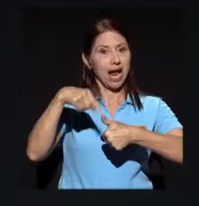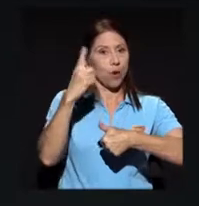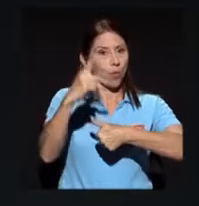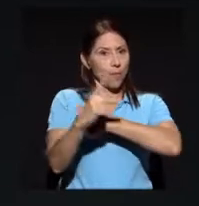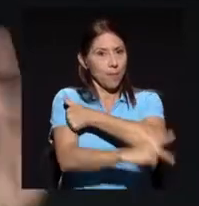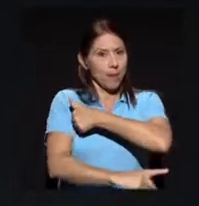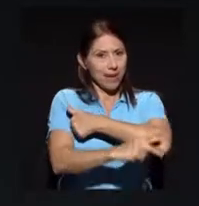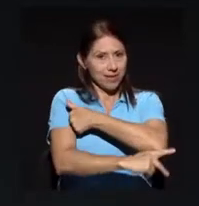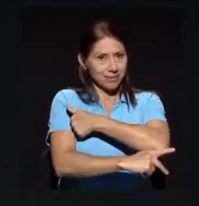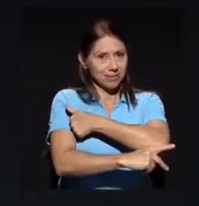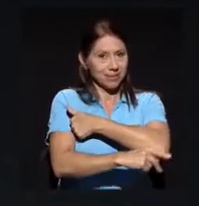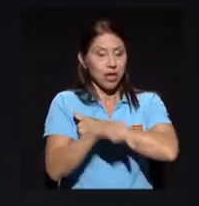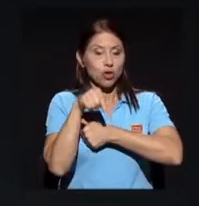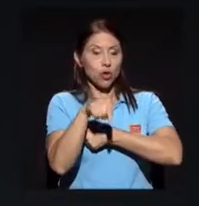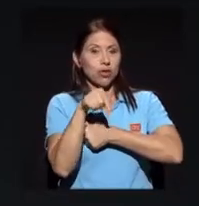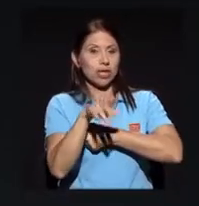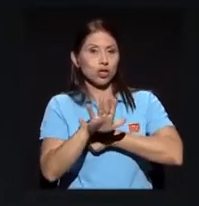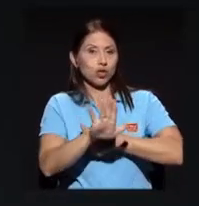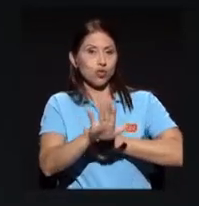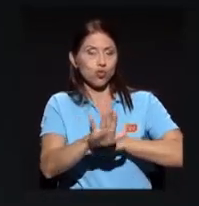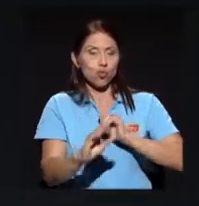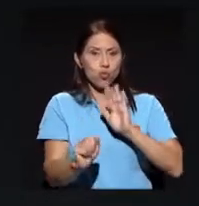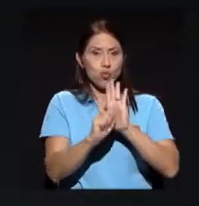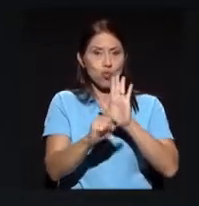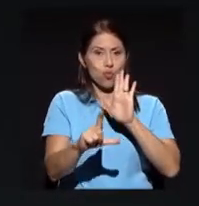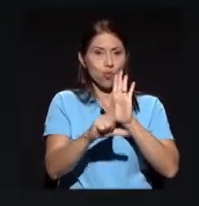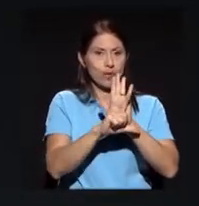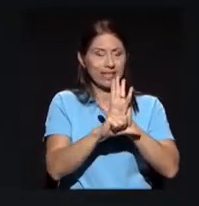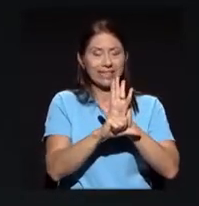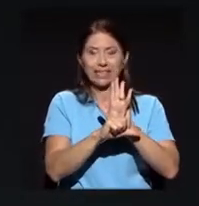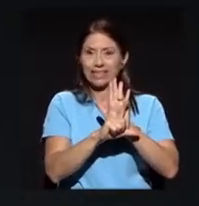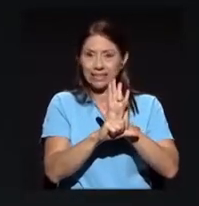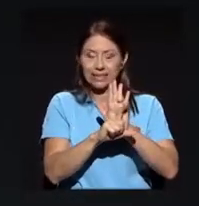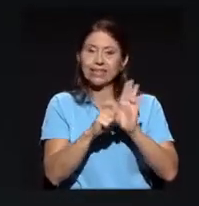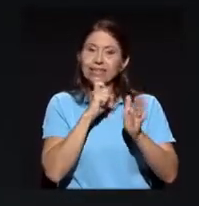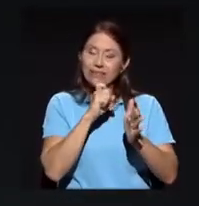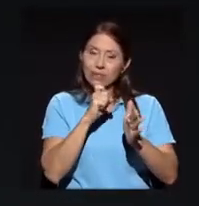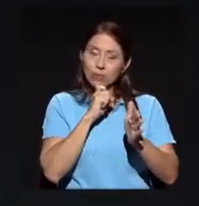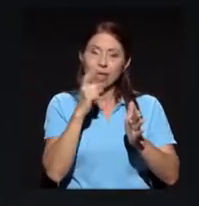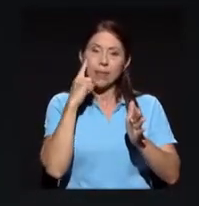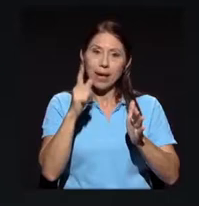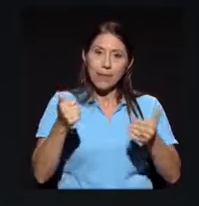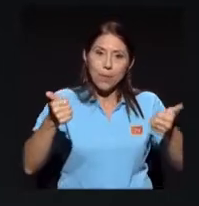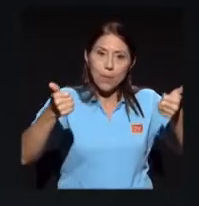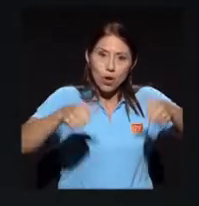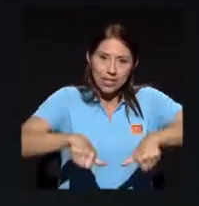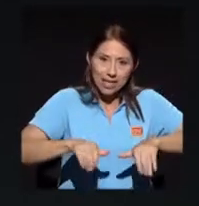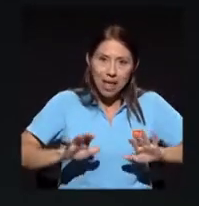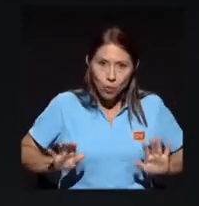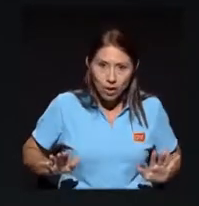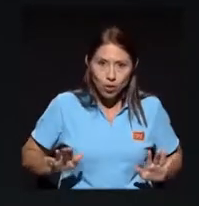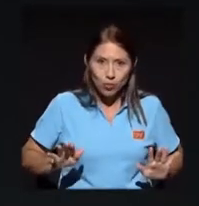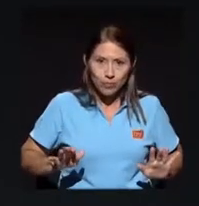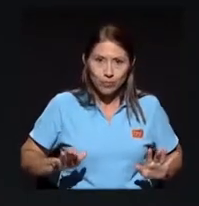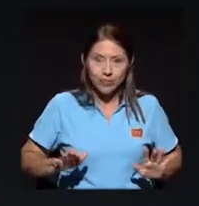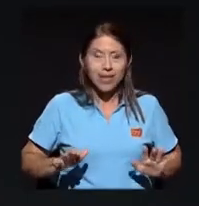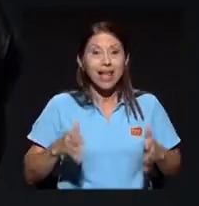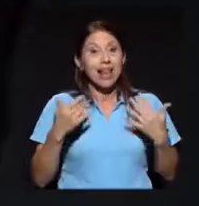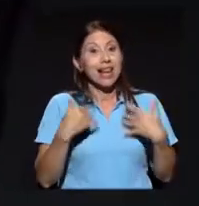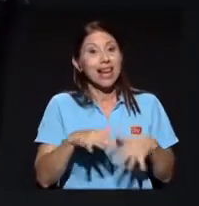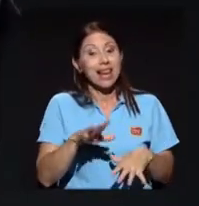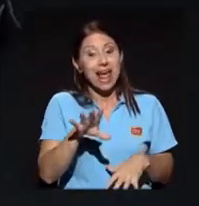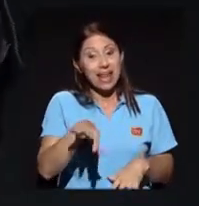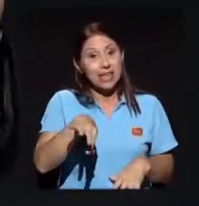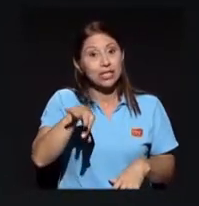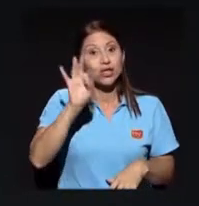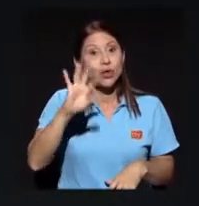congreso no sí que tiene mucha dificultad en ponerse de acuerdo en la elección de la quinta greenlee que es bellísima